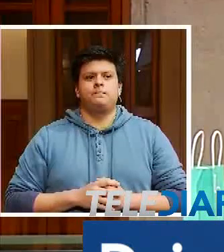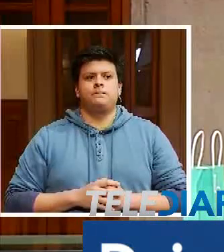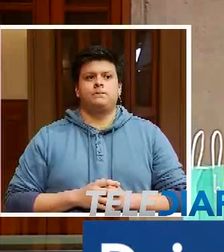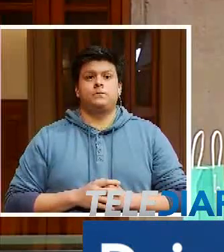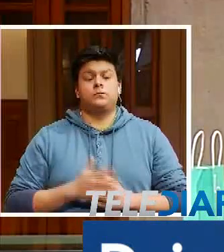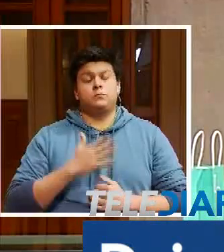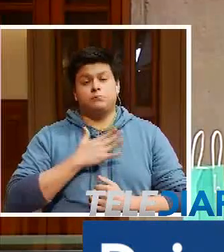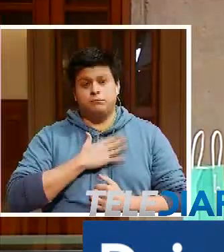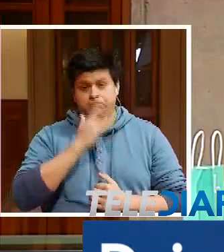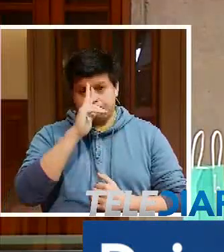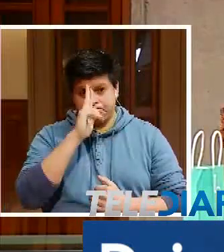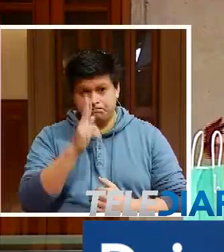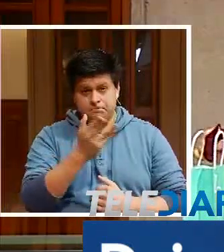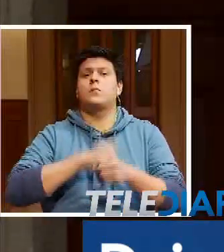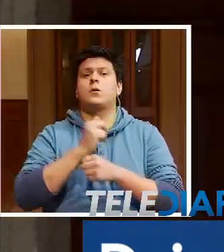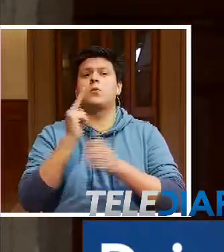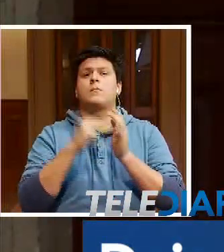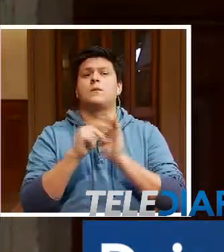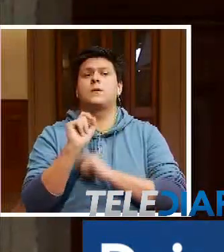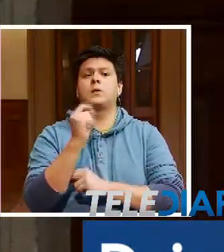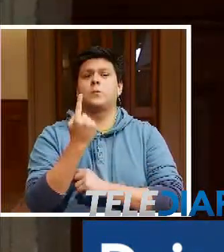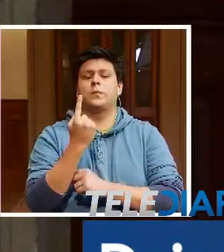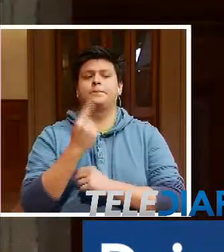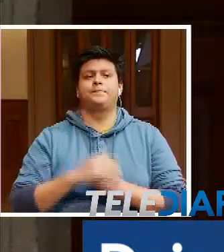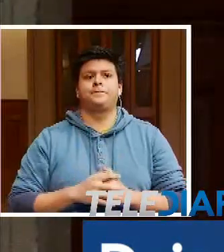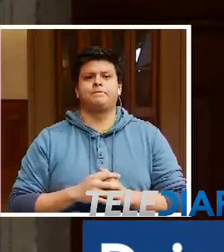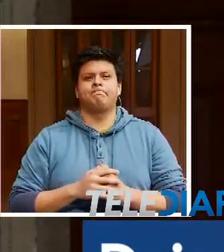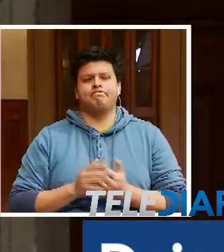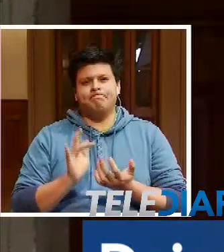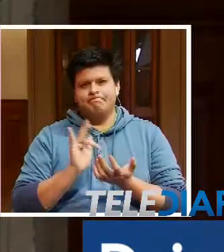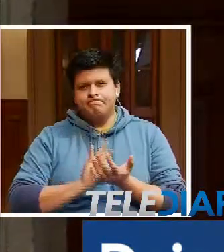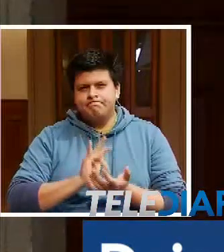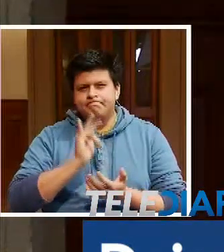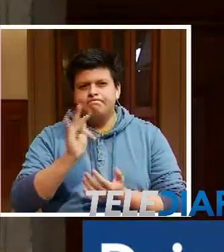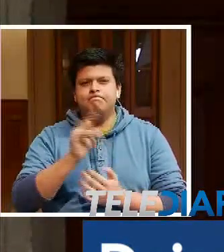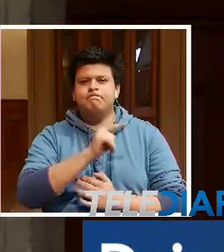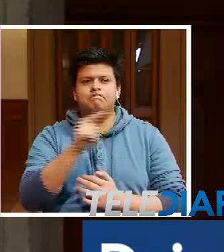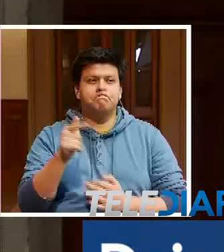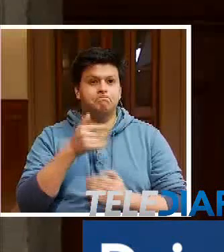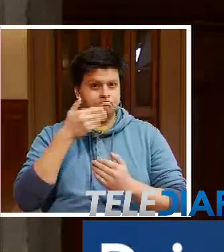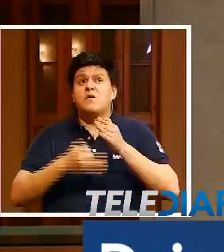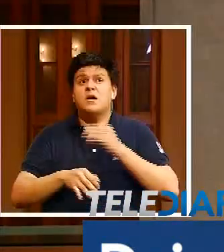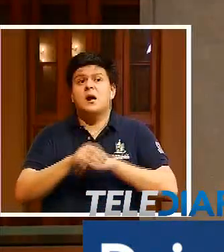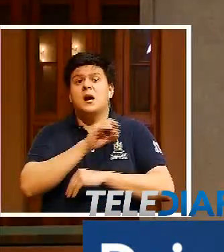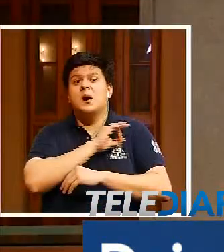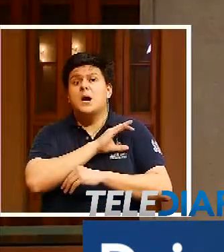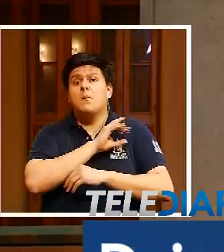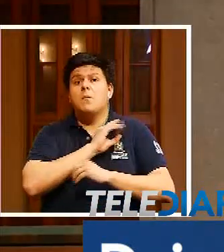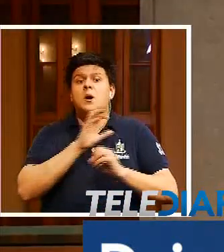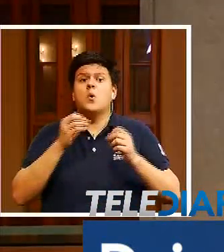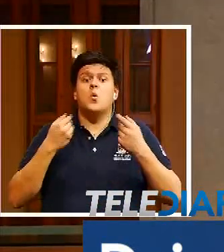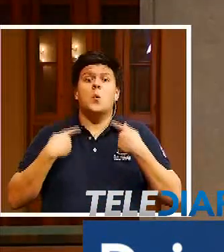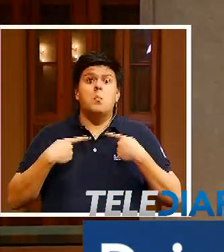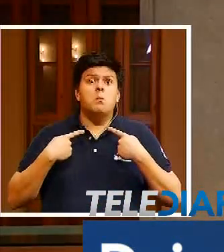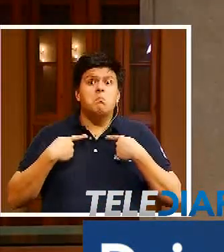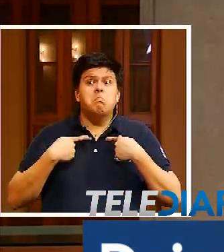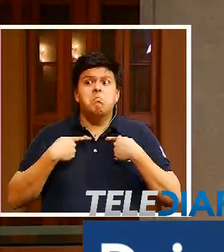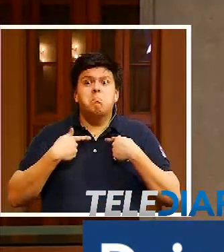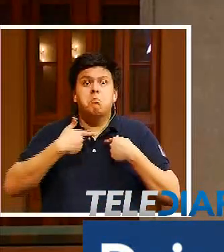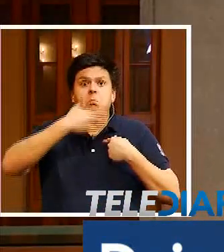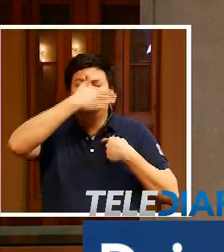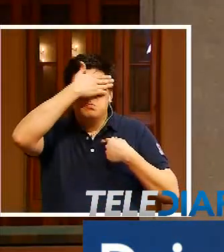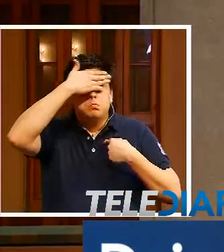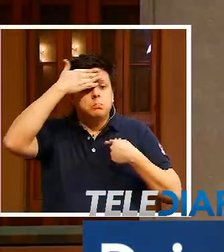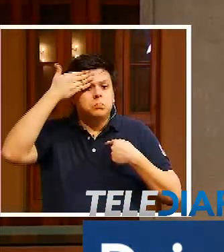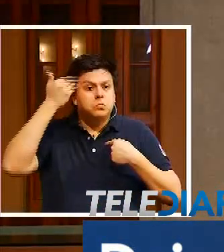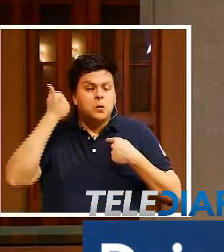que lo han hecho bien y que evidentemente serán las que entren al quite ahora que el doctor Manuel de la O se concentrará más de lleno en el tema de la vacunación,